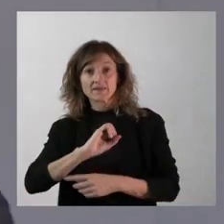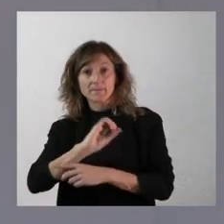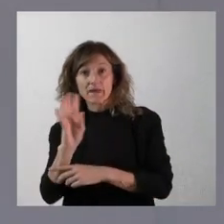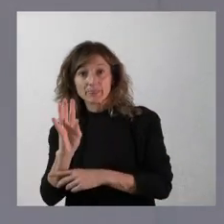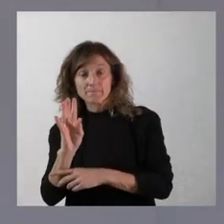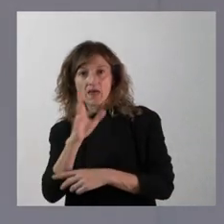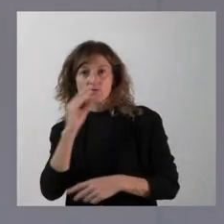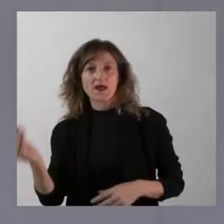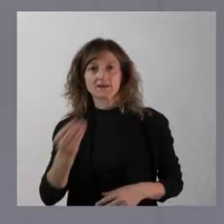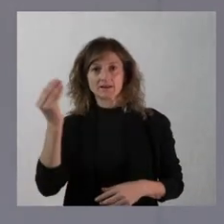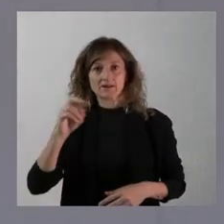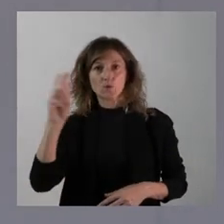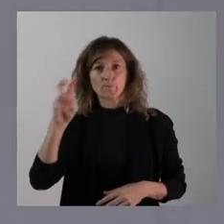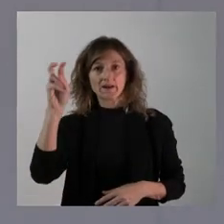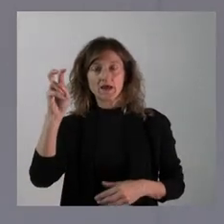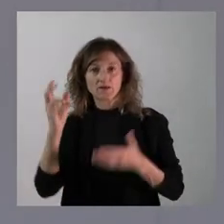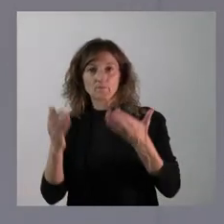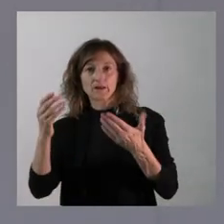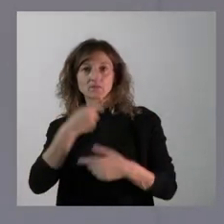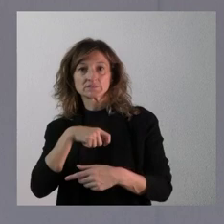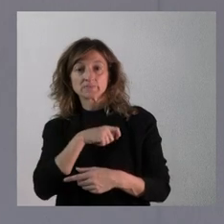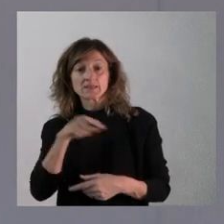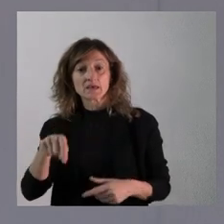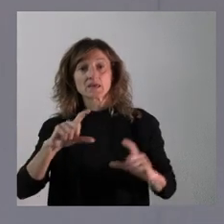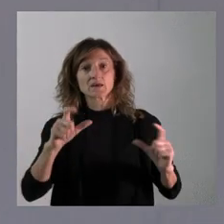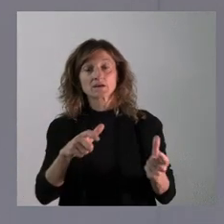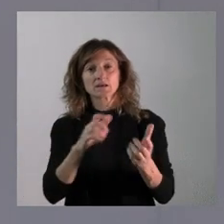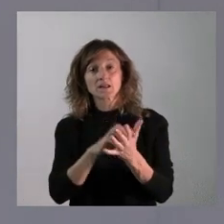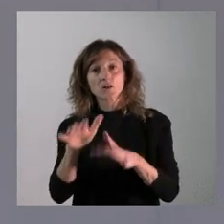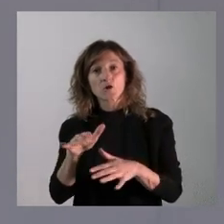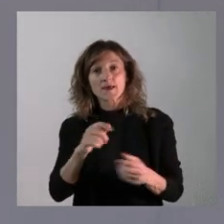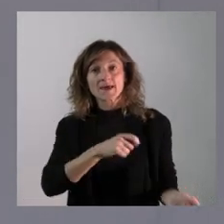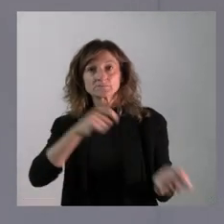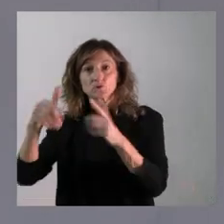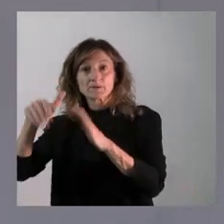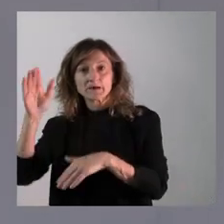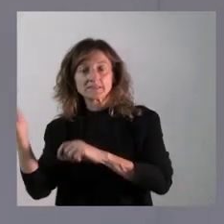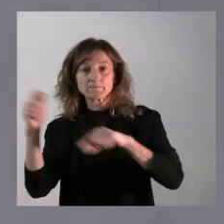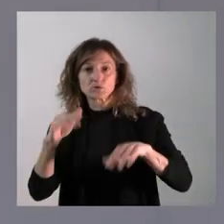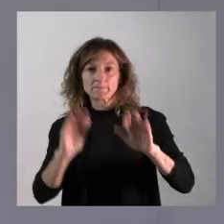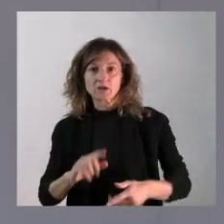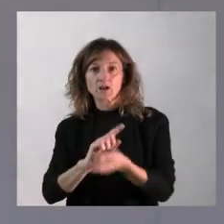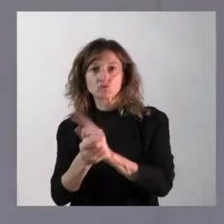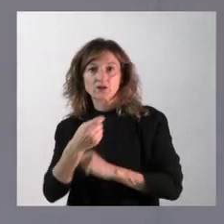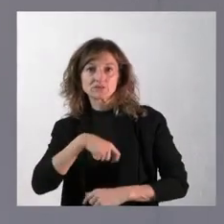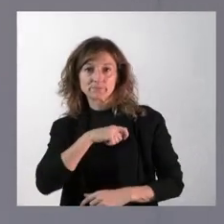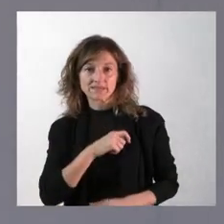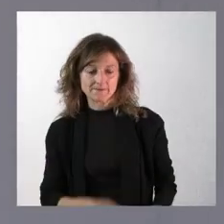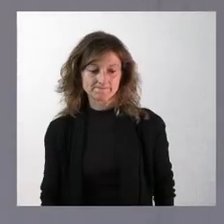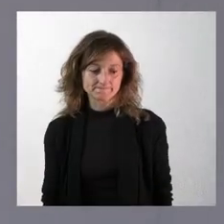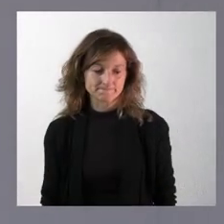frente a 67% de la materia Española y que nosotros somos una comunidad Autónoma que exporta más de lo que importa que es justo de lo contrario de lo que pasa en la media española